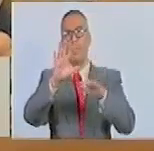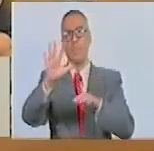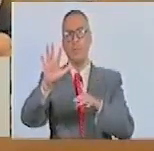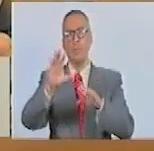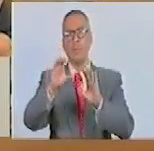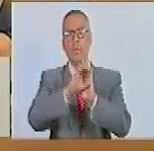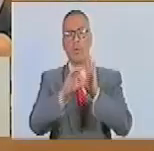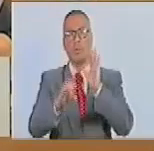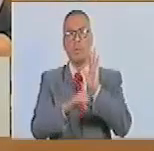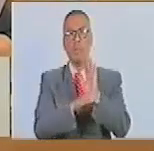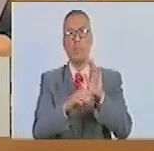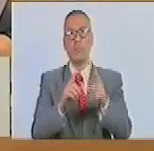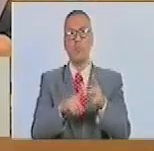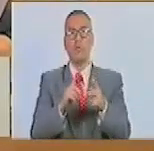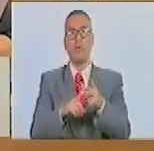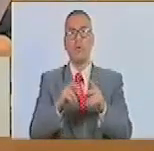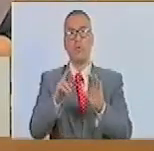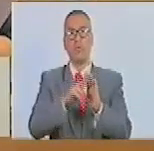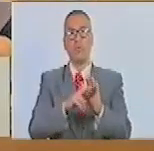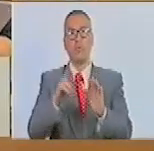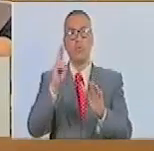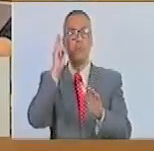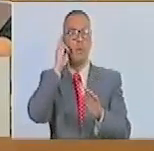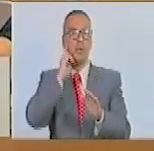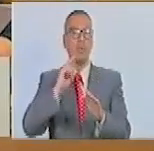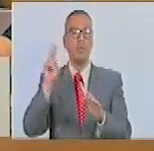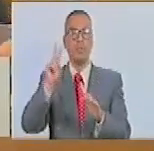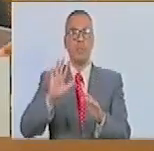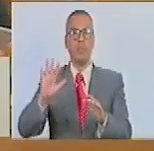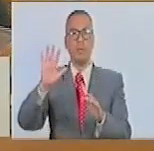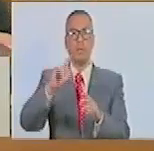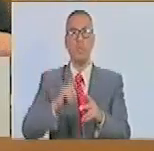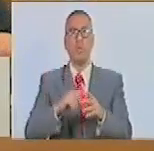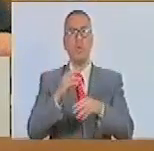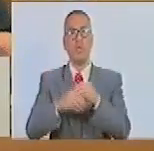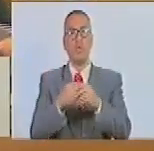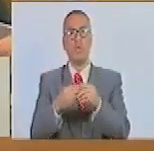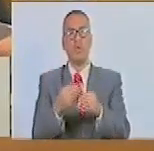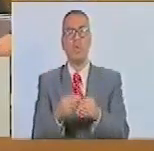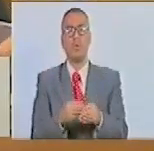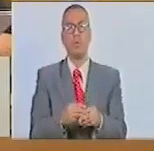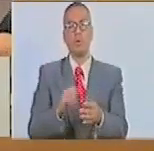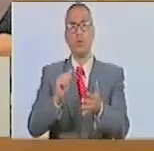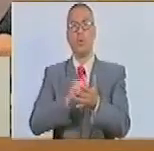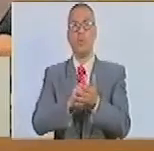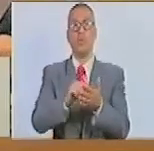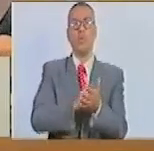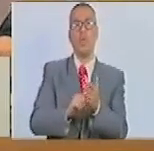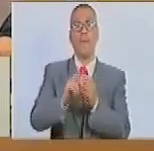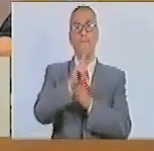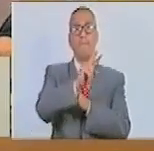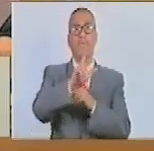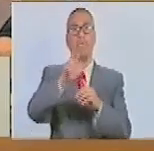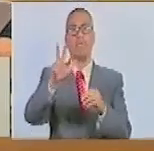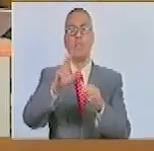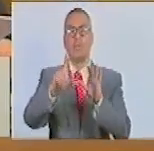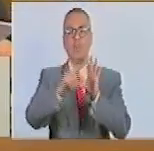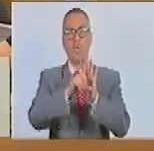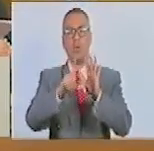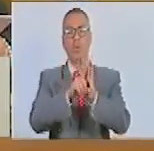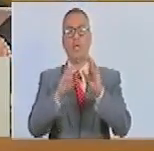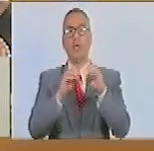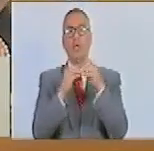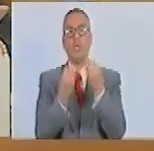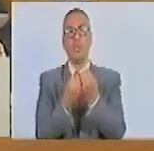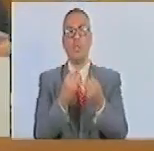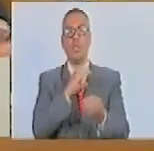de la Constitución de la República Bolivariana de Venezuela, en concordancia con el artículo 23 de la Ley Orgánica